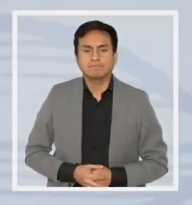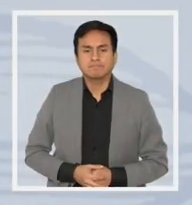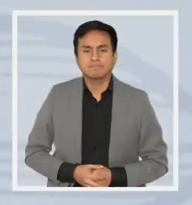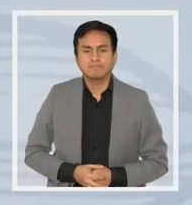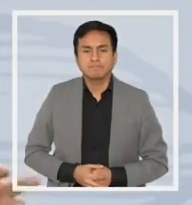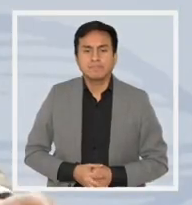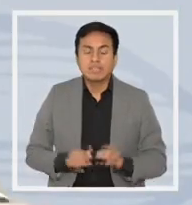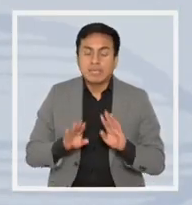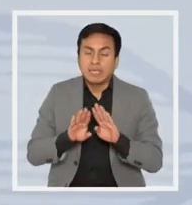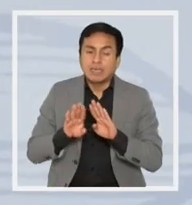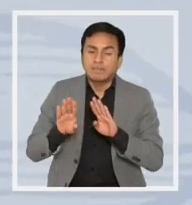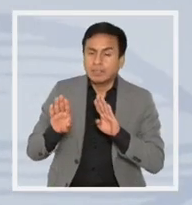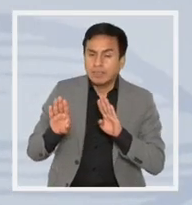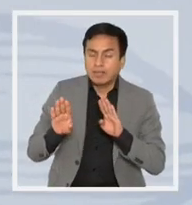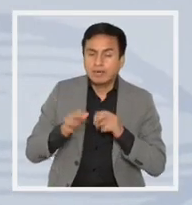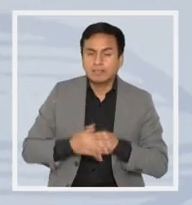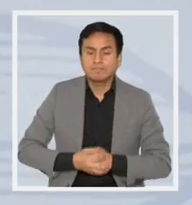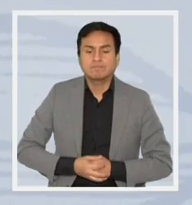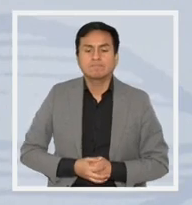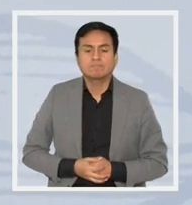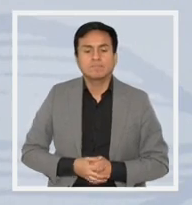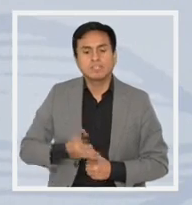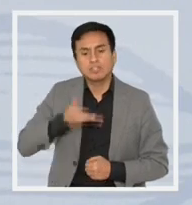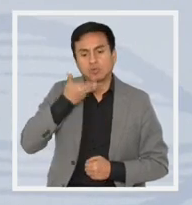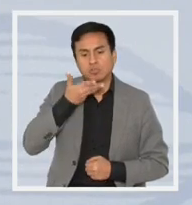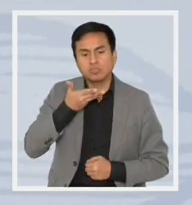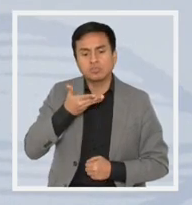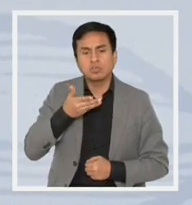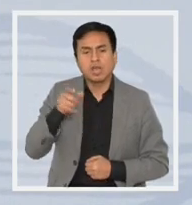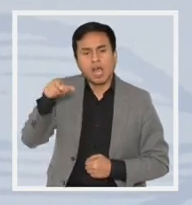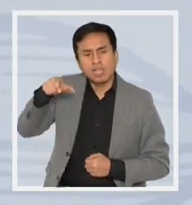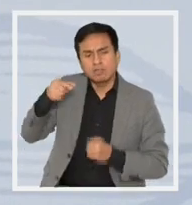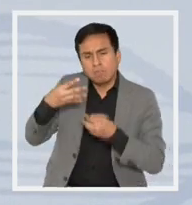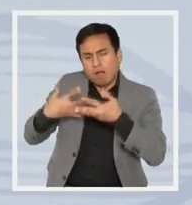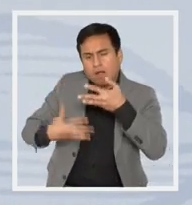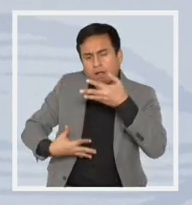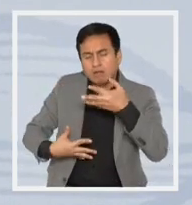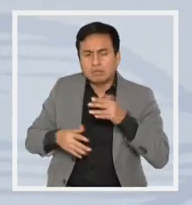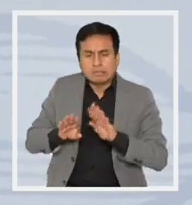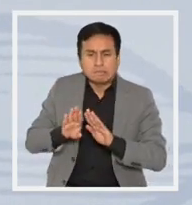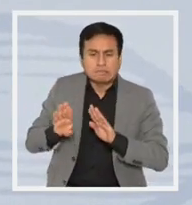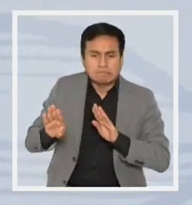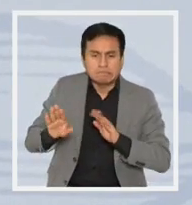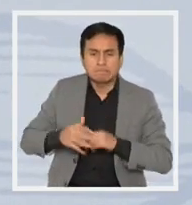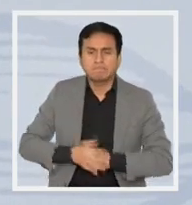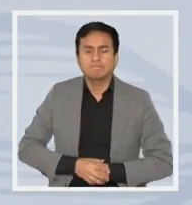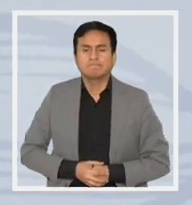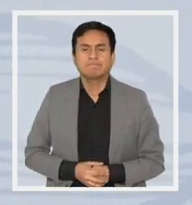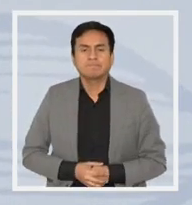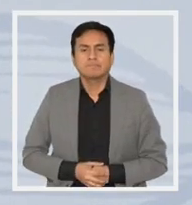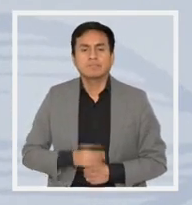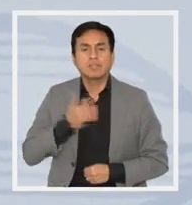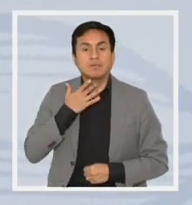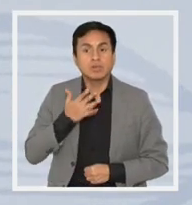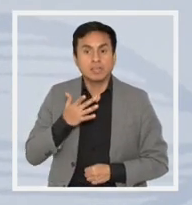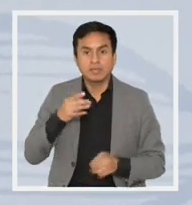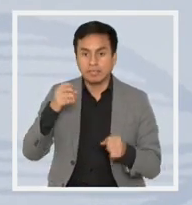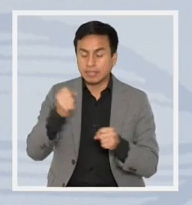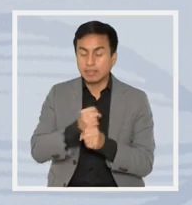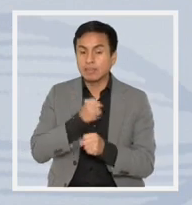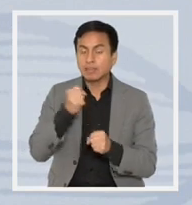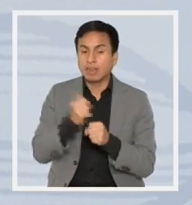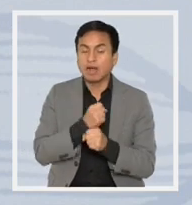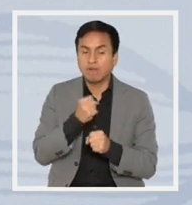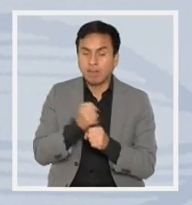Vamos a interrumpir porque justamente el presidente de la República, Gabriel Boric, se refiere al país por la Comisión Presidencial de la Paz y el Entendimiento. Escuchamos